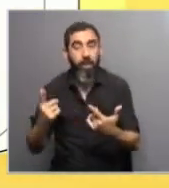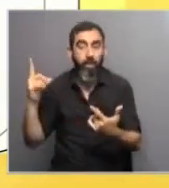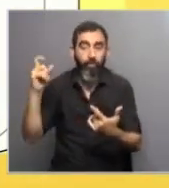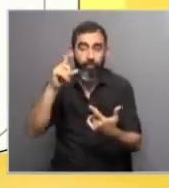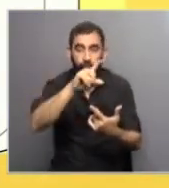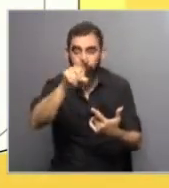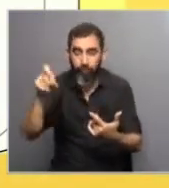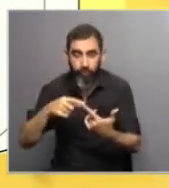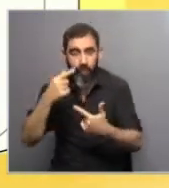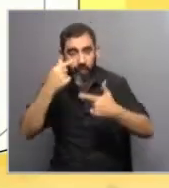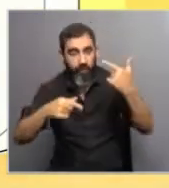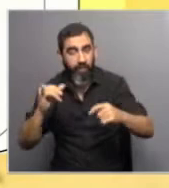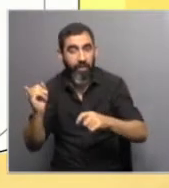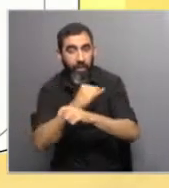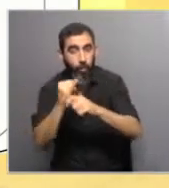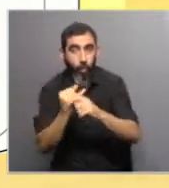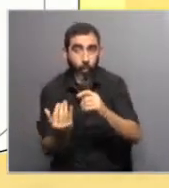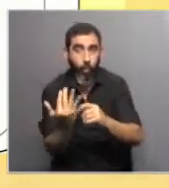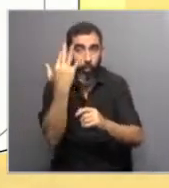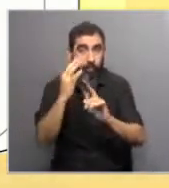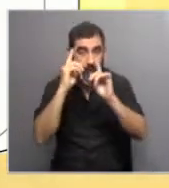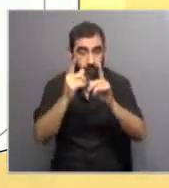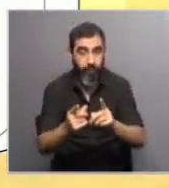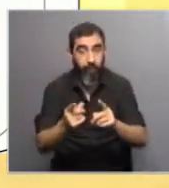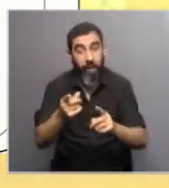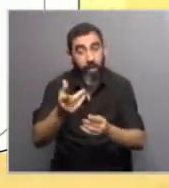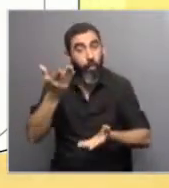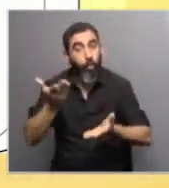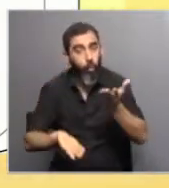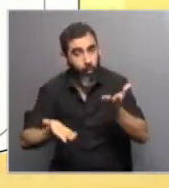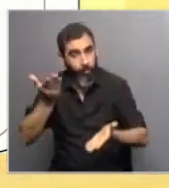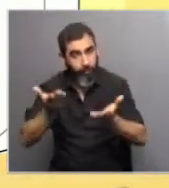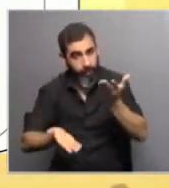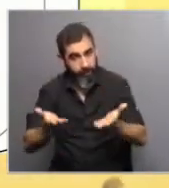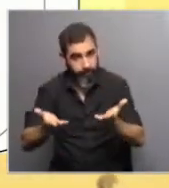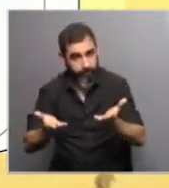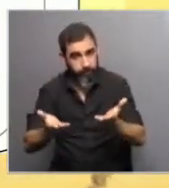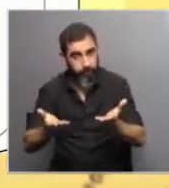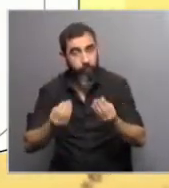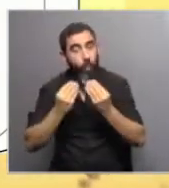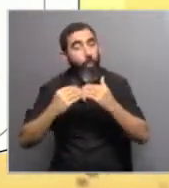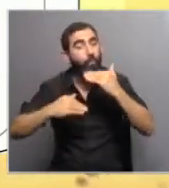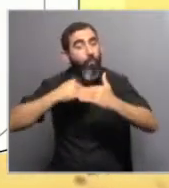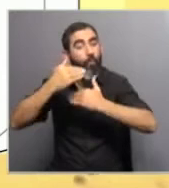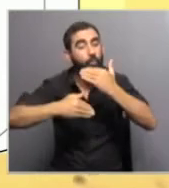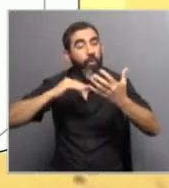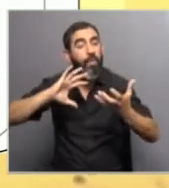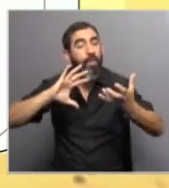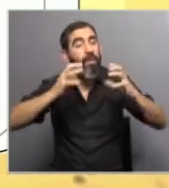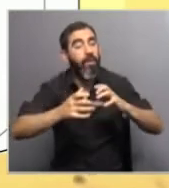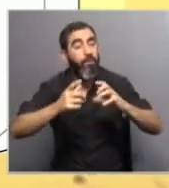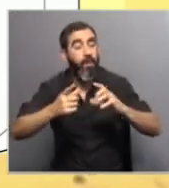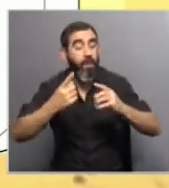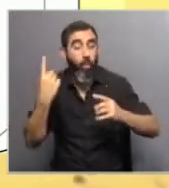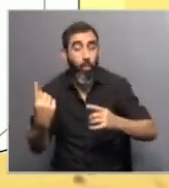aerosoles que emiten las actividades industriales también, y comparamos qué es lo que nos da la evolución de la temperatura media global en uno